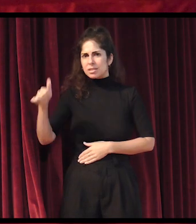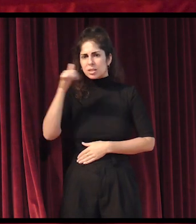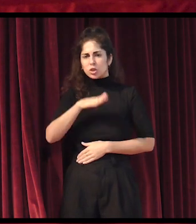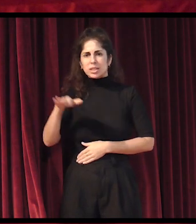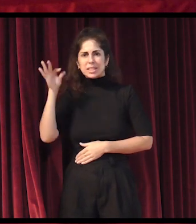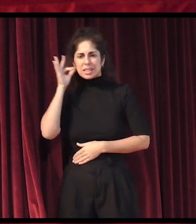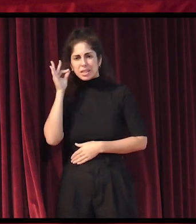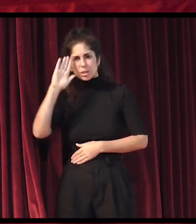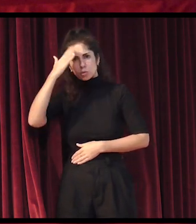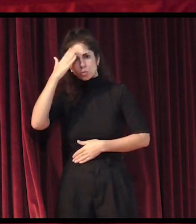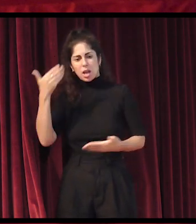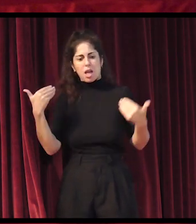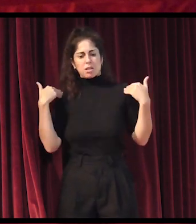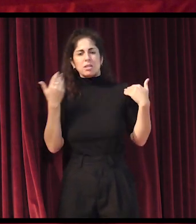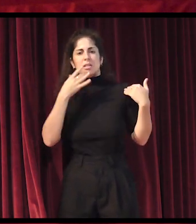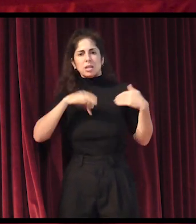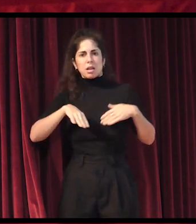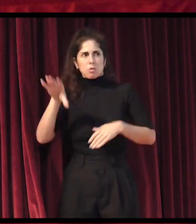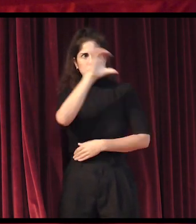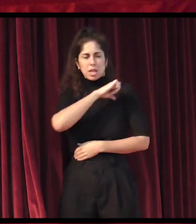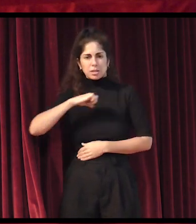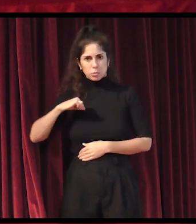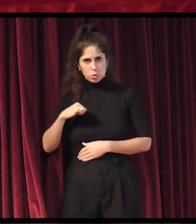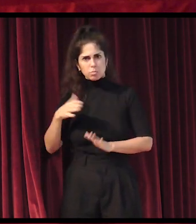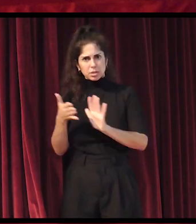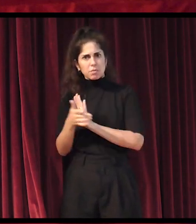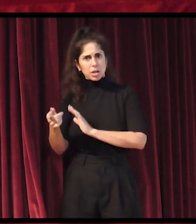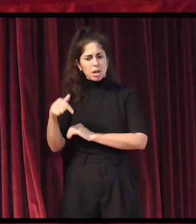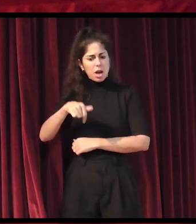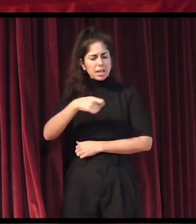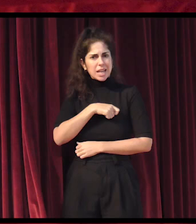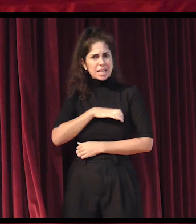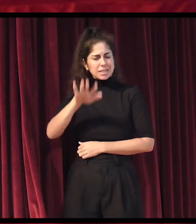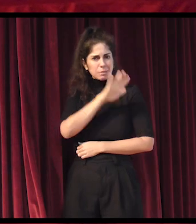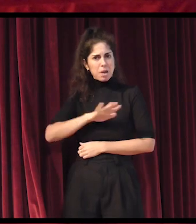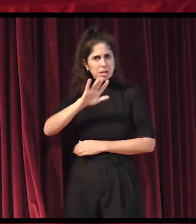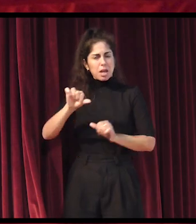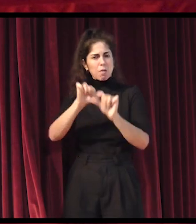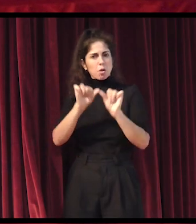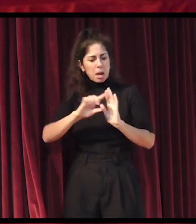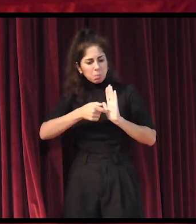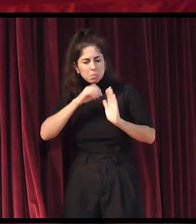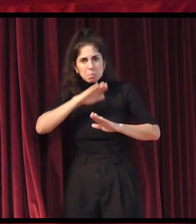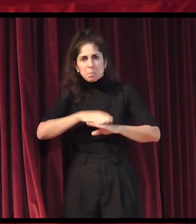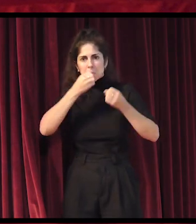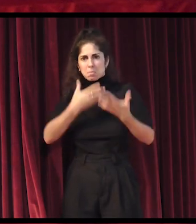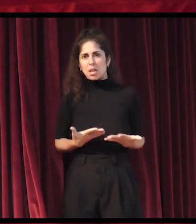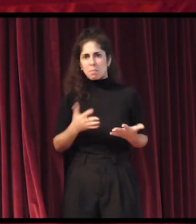comunidades autónomas, es decir, están legalmente en nuestro país y están bajo la tutela de las comunidades